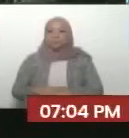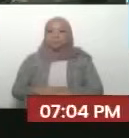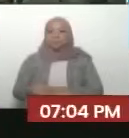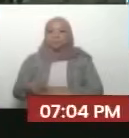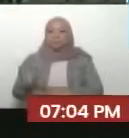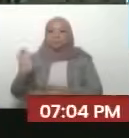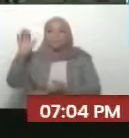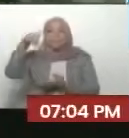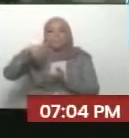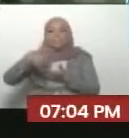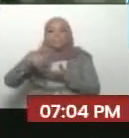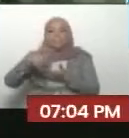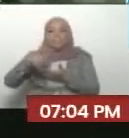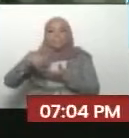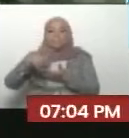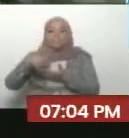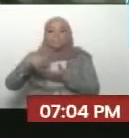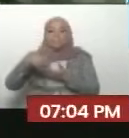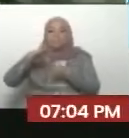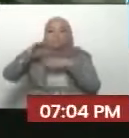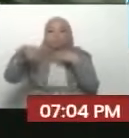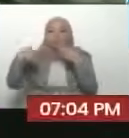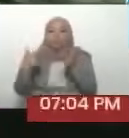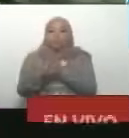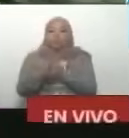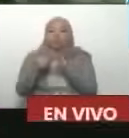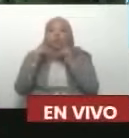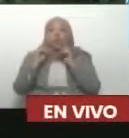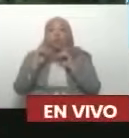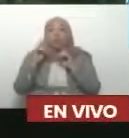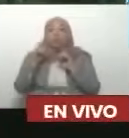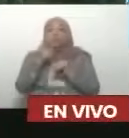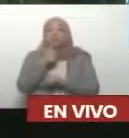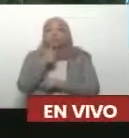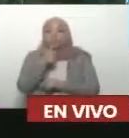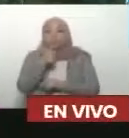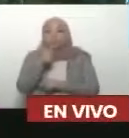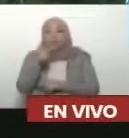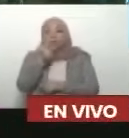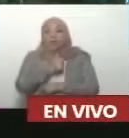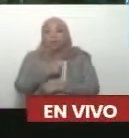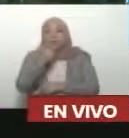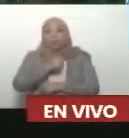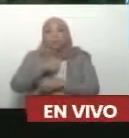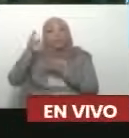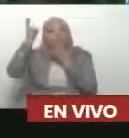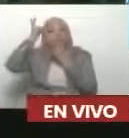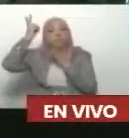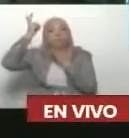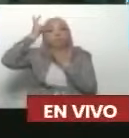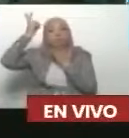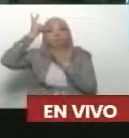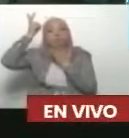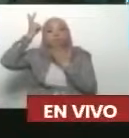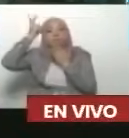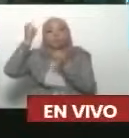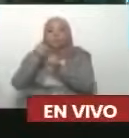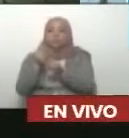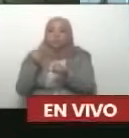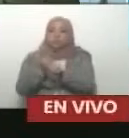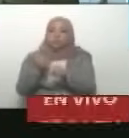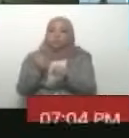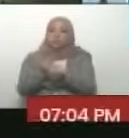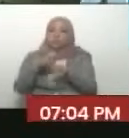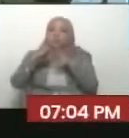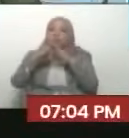Maracay, encrucijada de todos los caminos de la resistencia indígena. Maracay, encrucijada